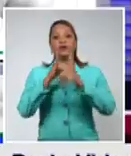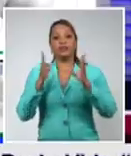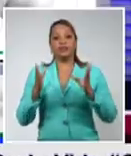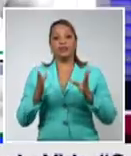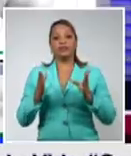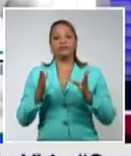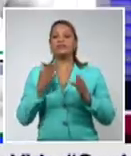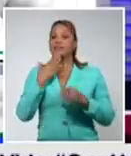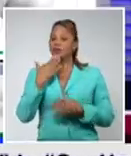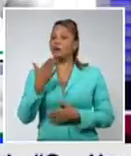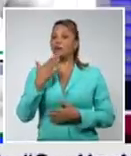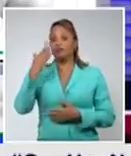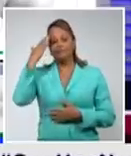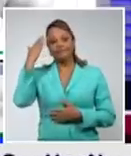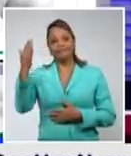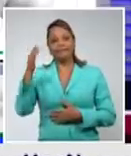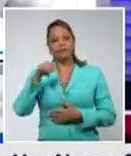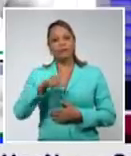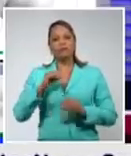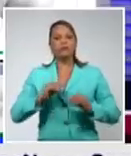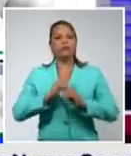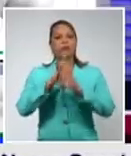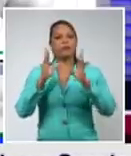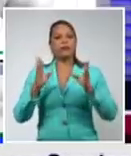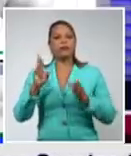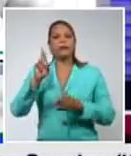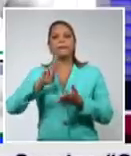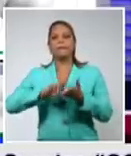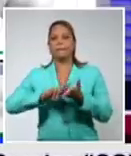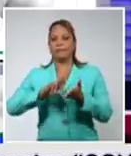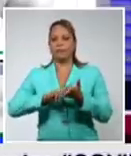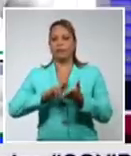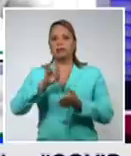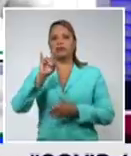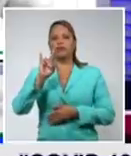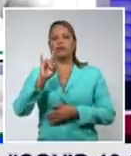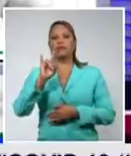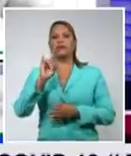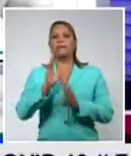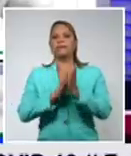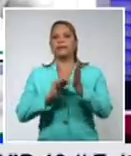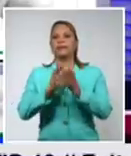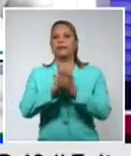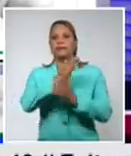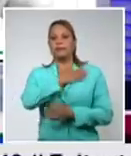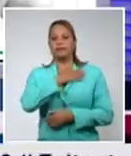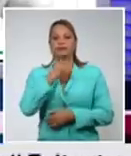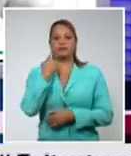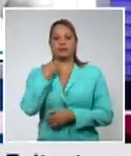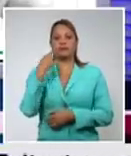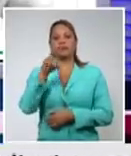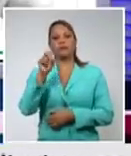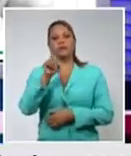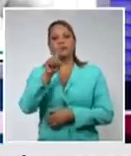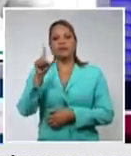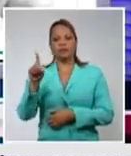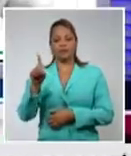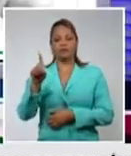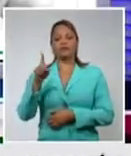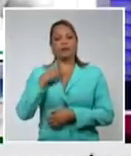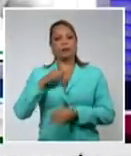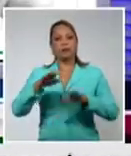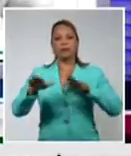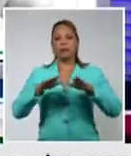Gusto saludarles esta mañana de martes, es 9 de marzo del año 2021. Estamos listos para llevar a ustedes